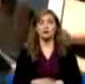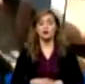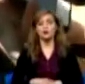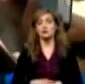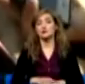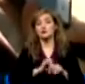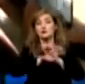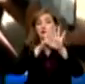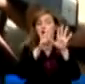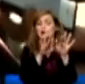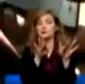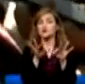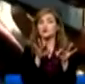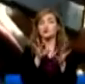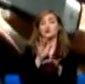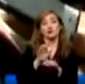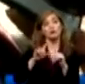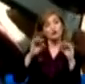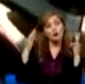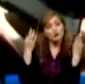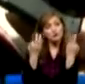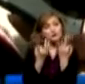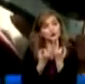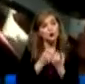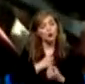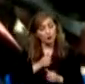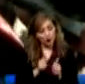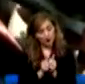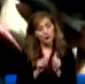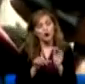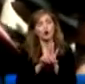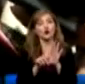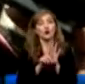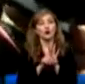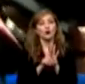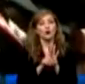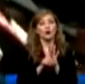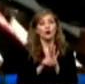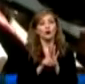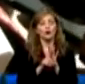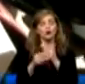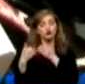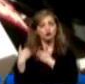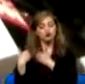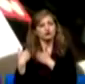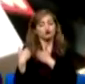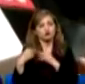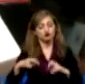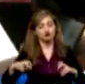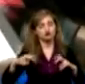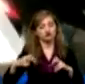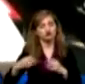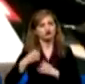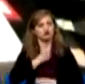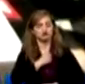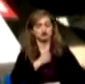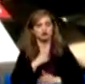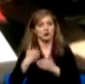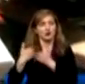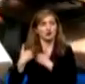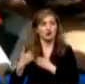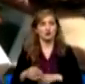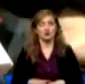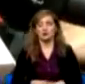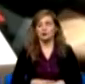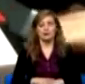dejar en claro que han sido los familiares, junto con nuestro equipo legal, el que ha llevado sobre sus hombros el peso de la investigación. Es